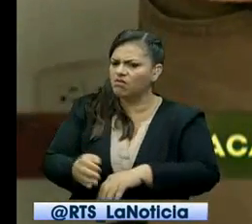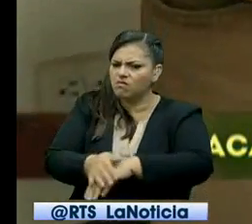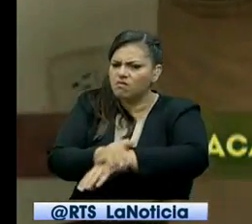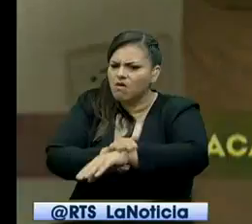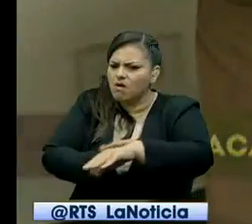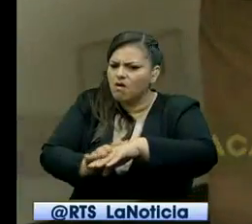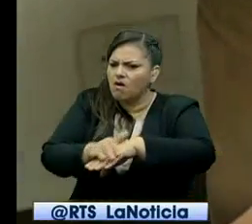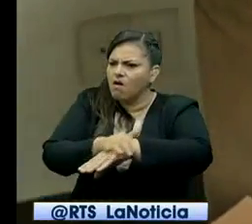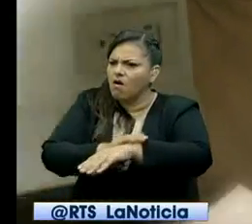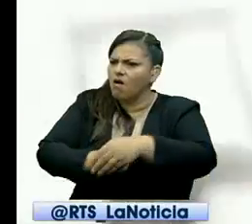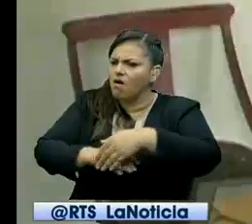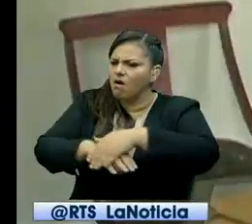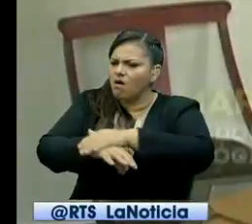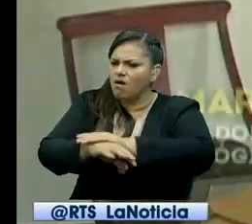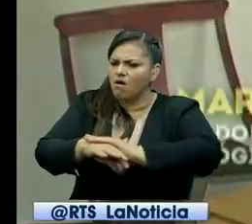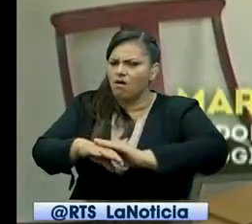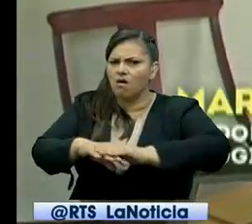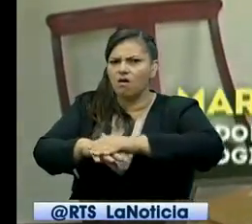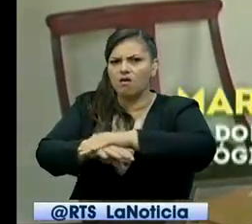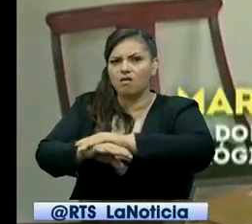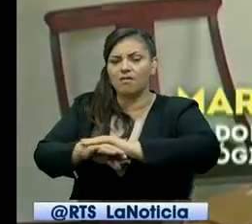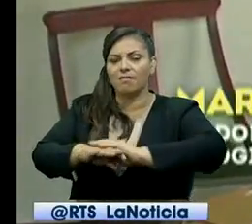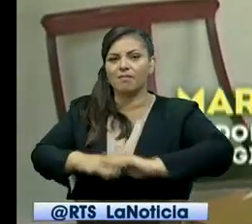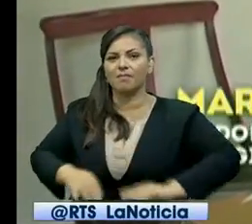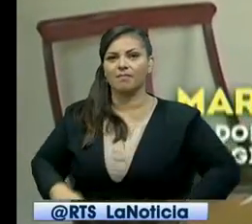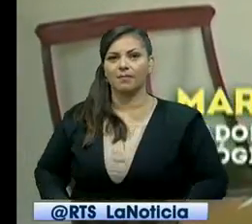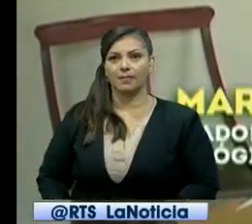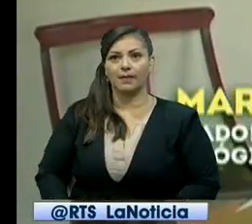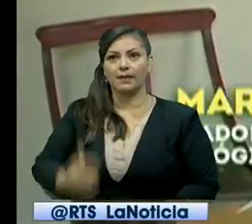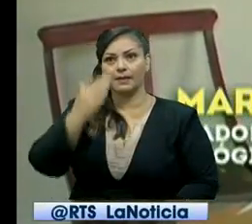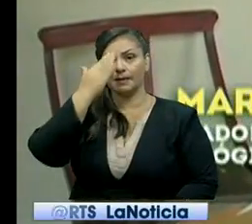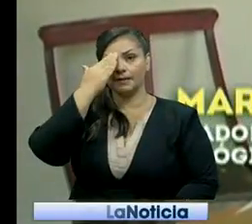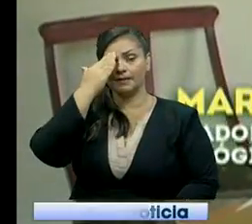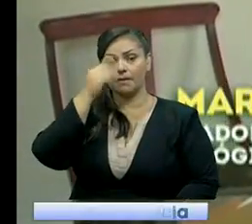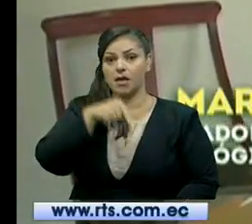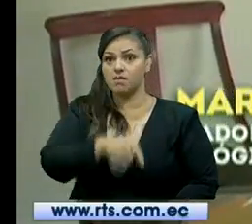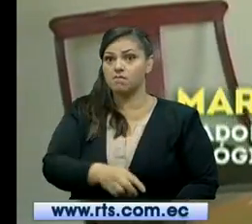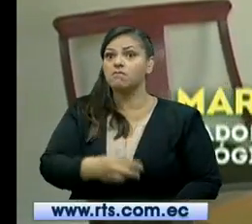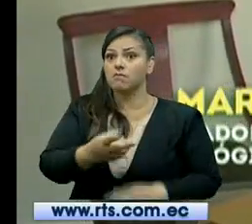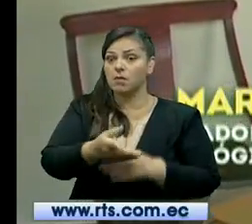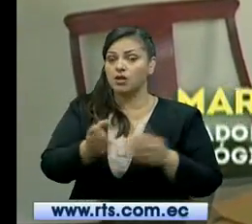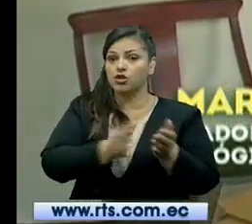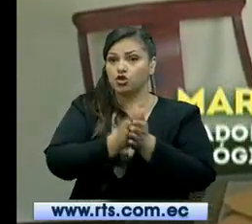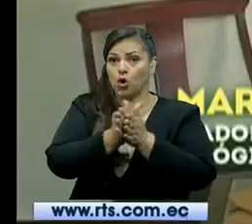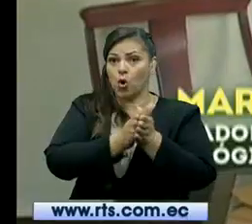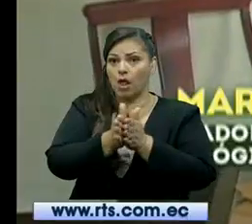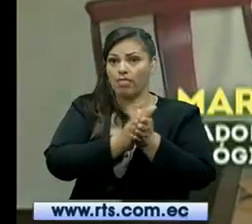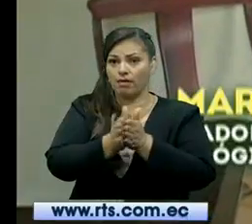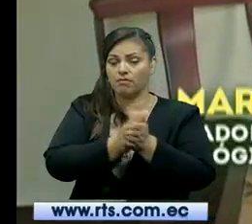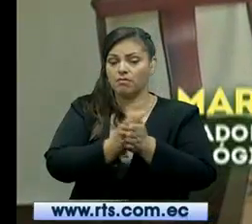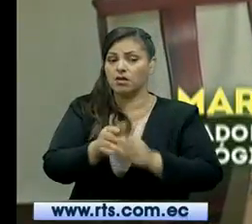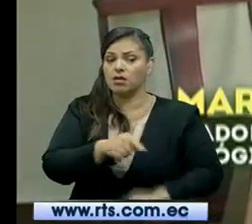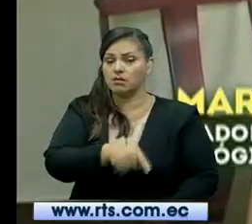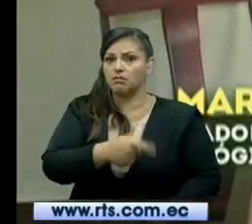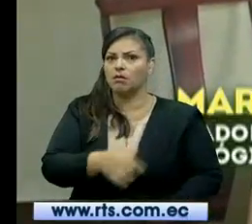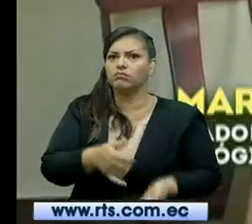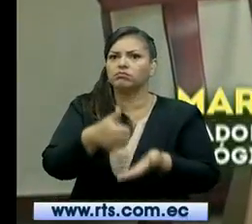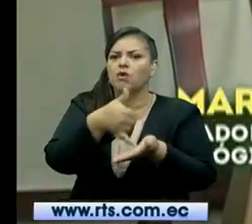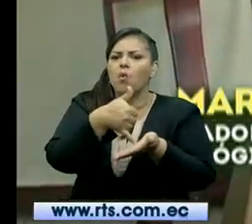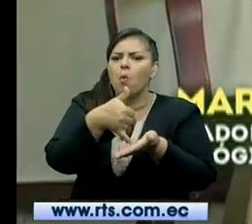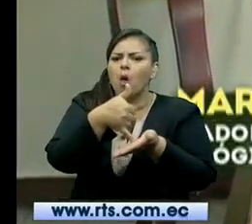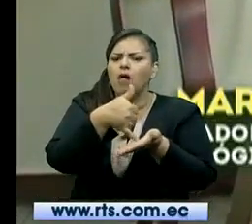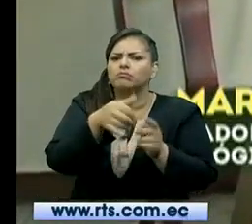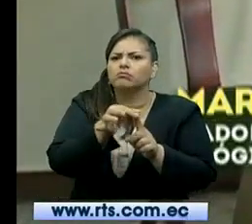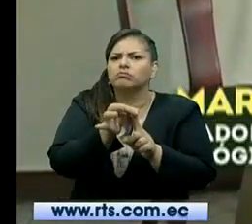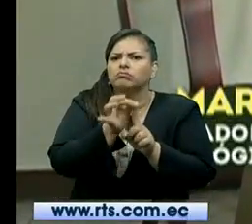manteca de cacao se conoce de los beneficios de la manteca de cacao desde hace siglos trabajando en el proyecto del